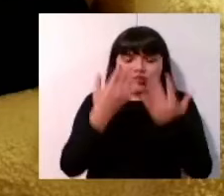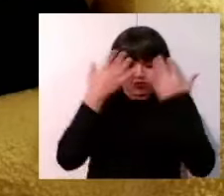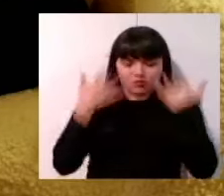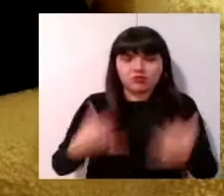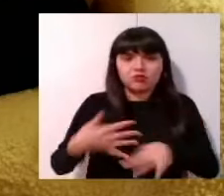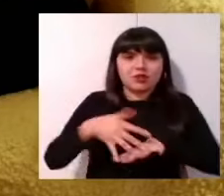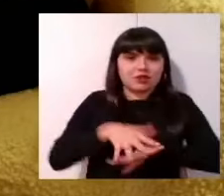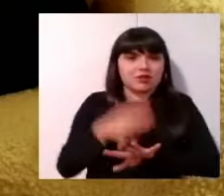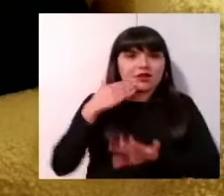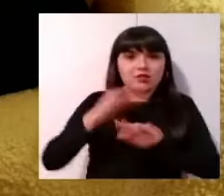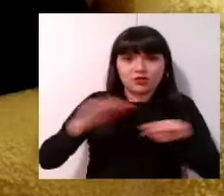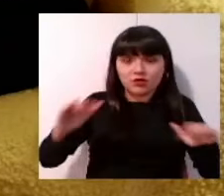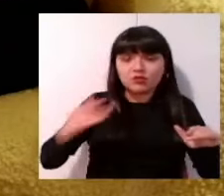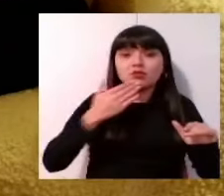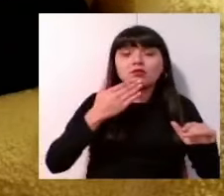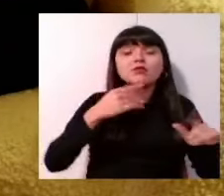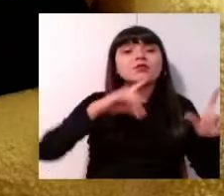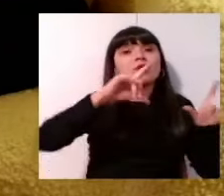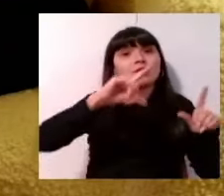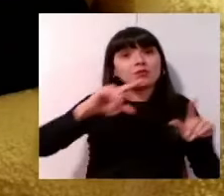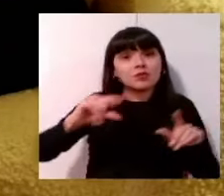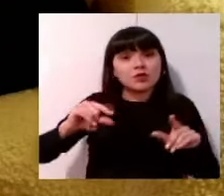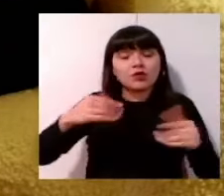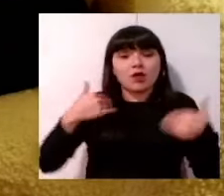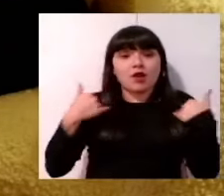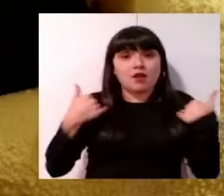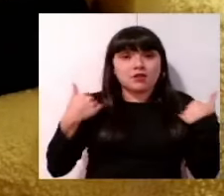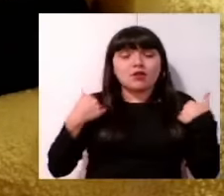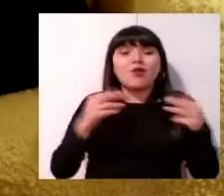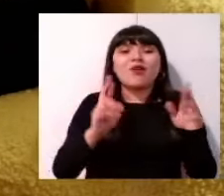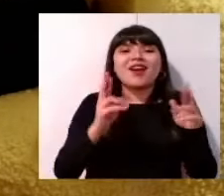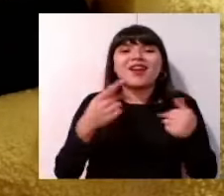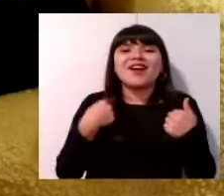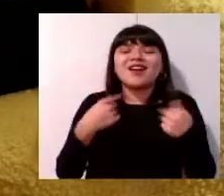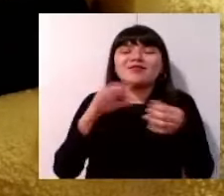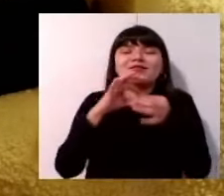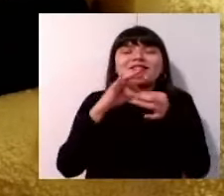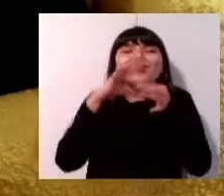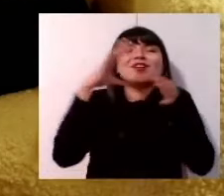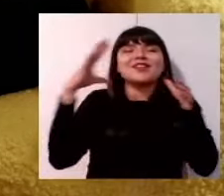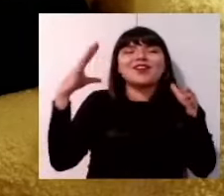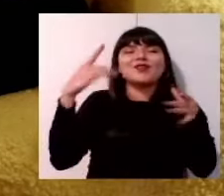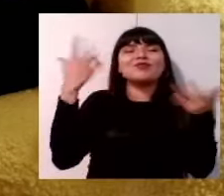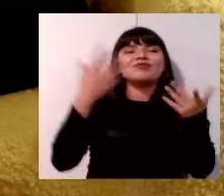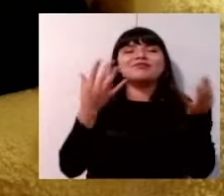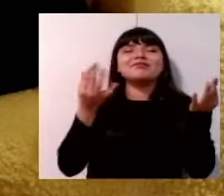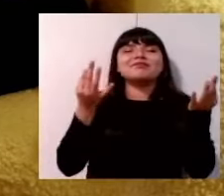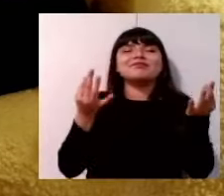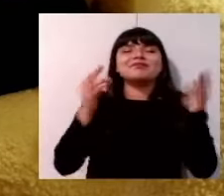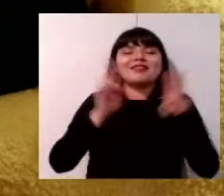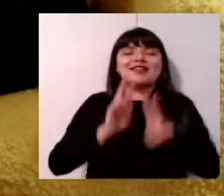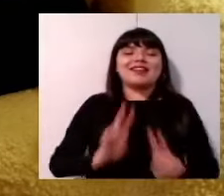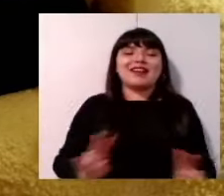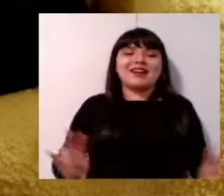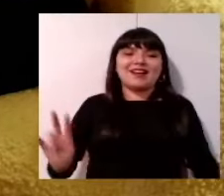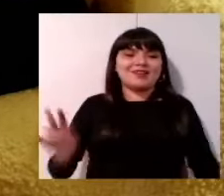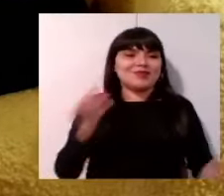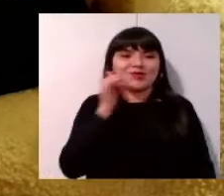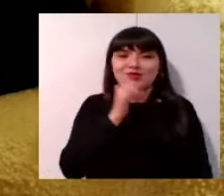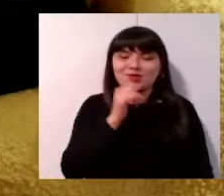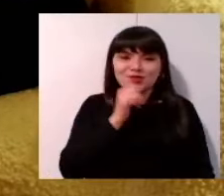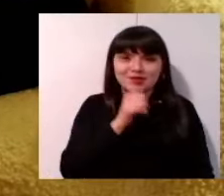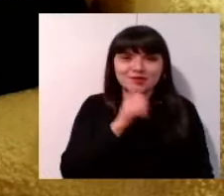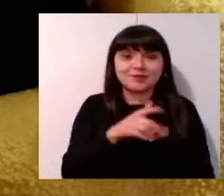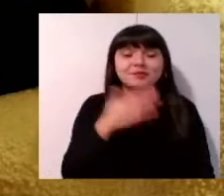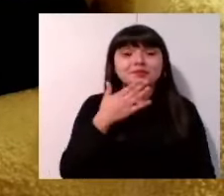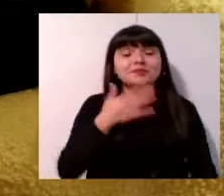actividades, hacer ojalá una rutina relajante. Todos necesitamos desconectarnos del día, los niños también, y después mantener un entorno adecuado en el lugar